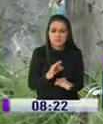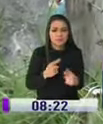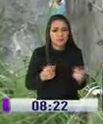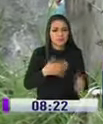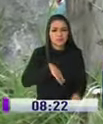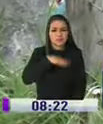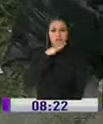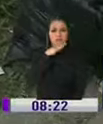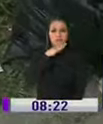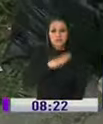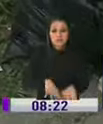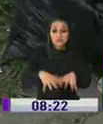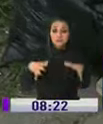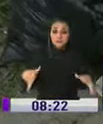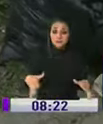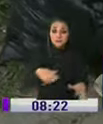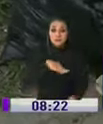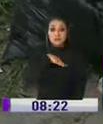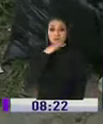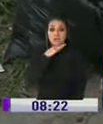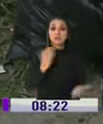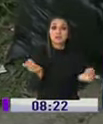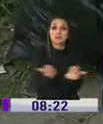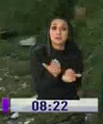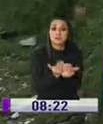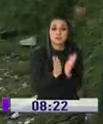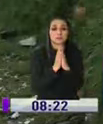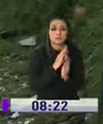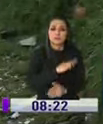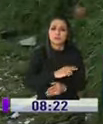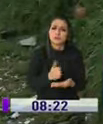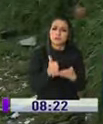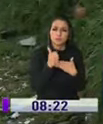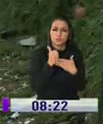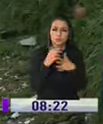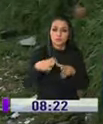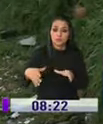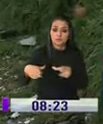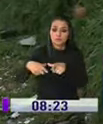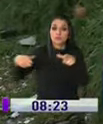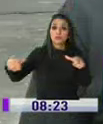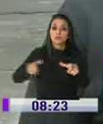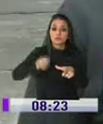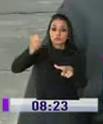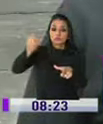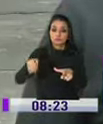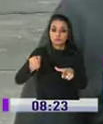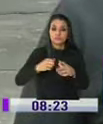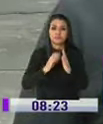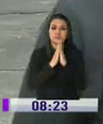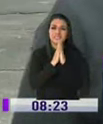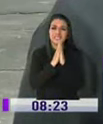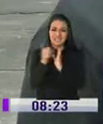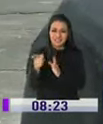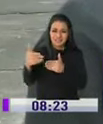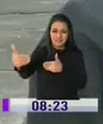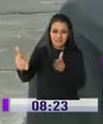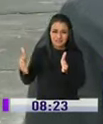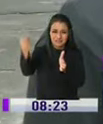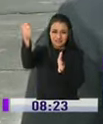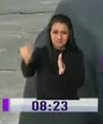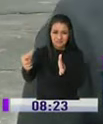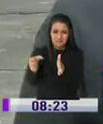tanta basura, por lo que solicitan al municipio la colocación de contenedores. Queremos eso, que pongan contenedor para que